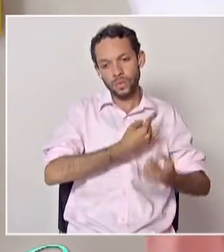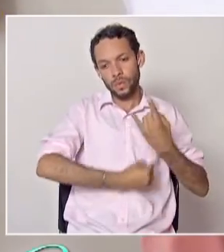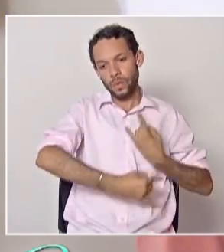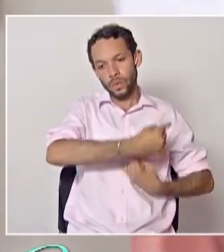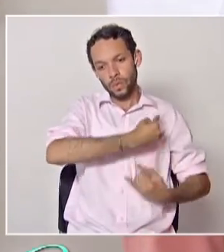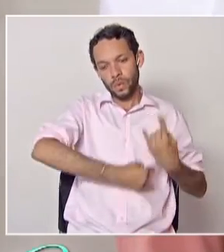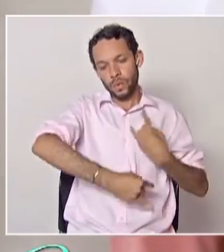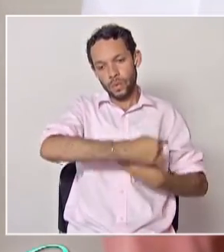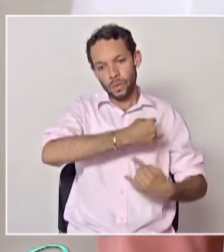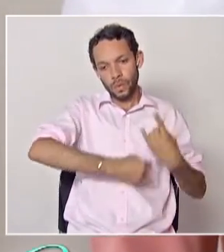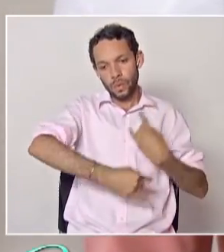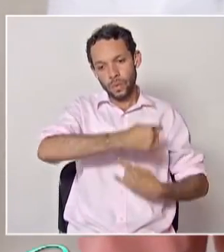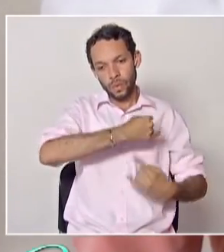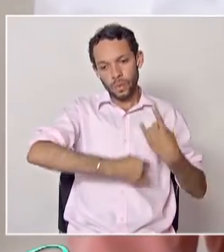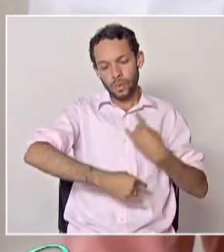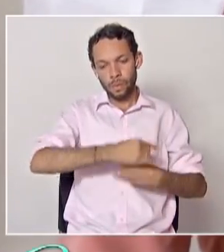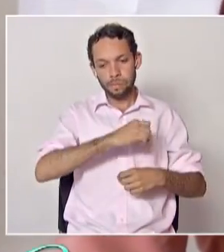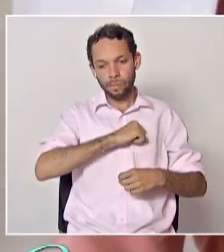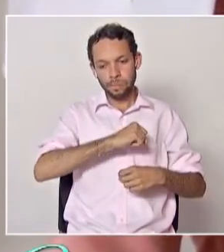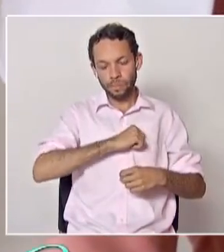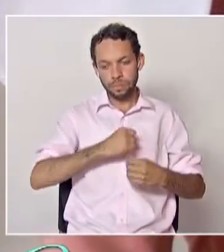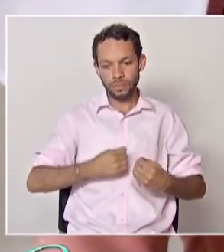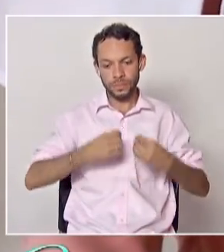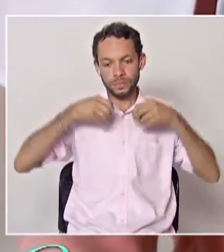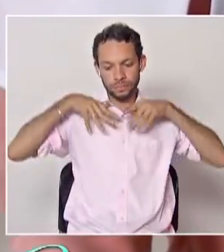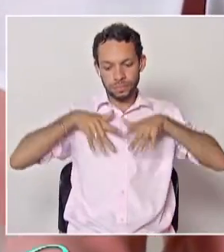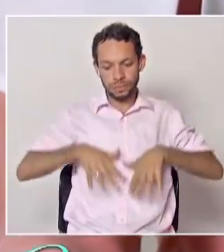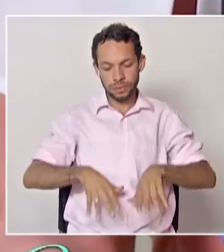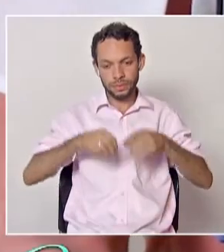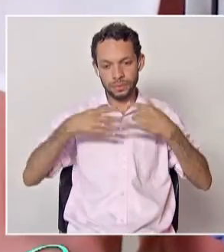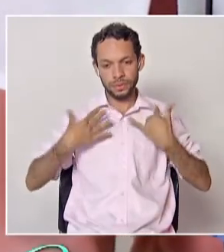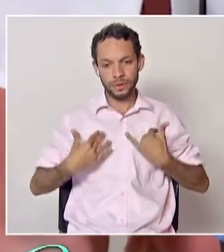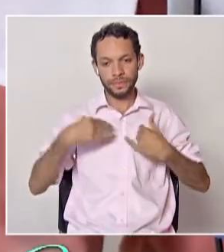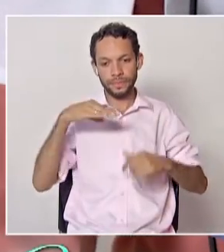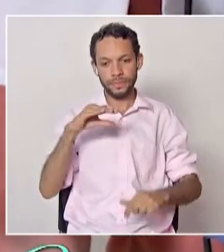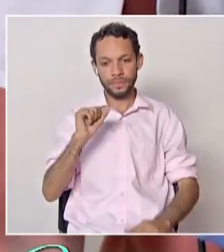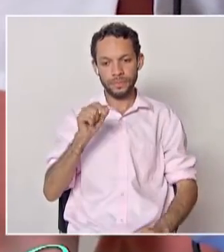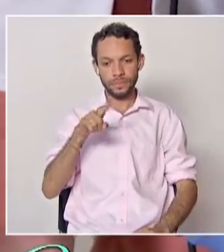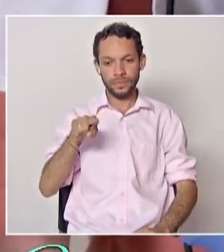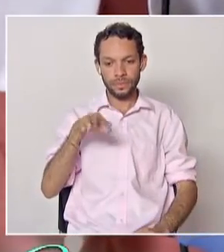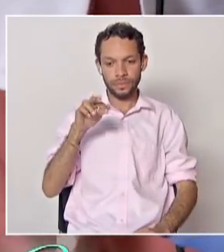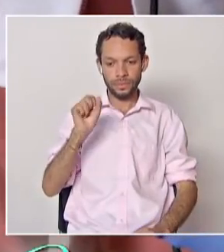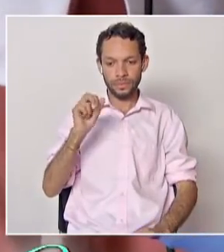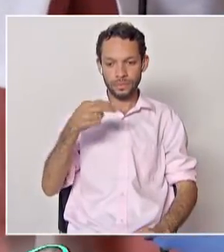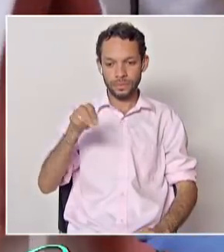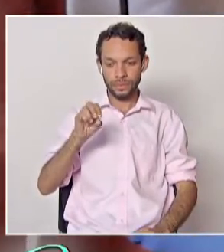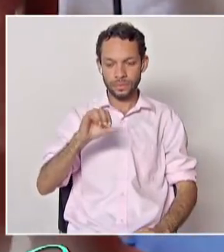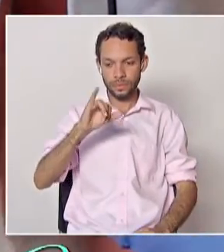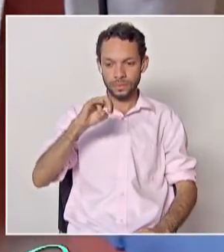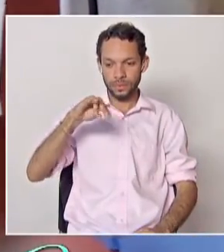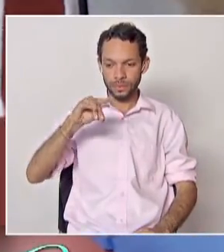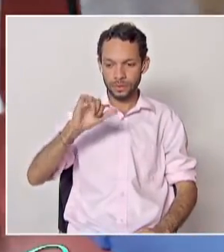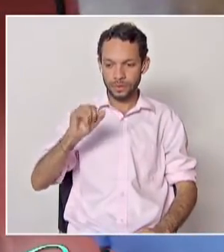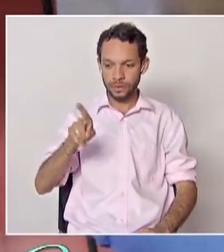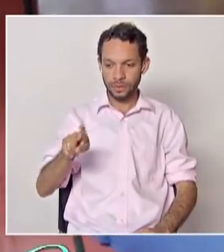estos sitios, que tienen productos como el castaño de Indias, el amamelis,